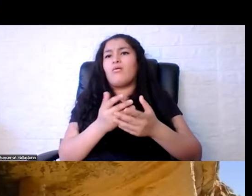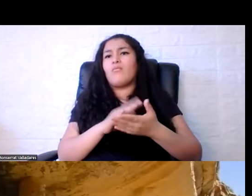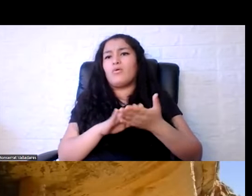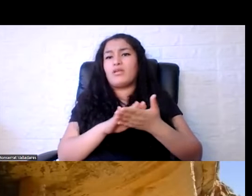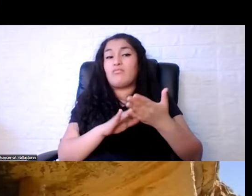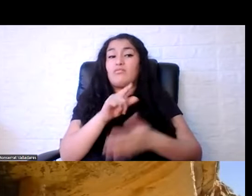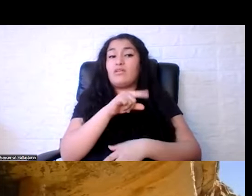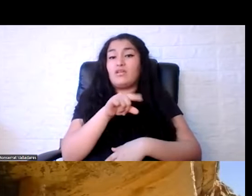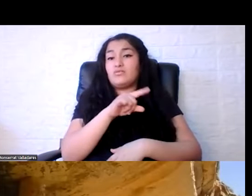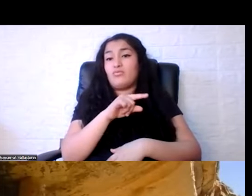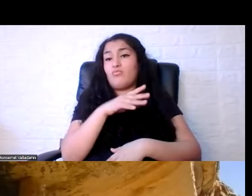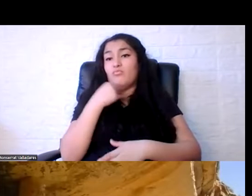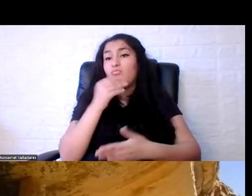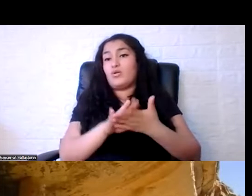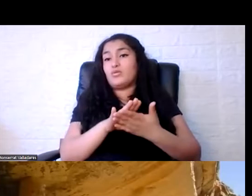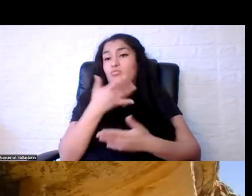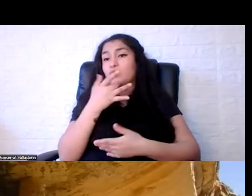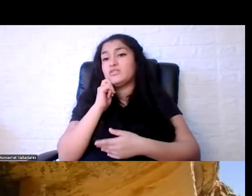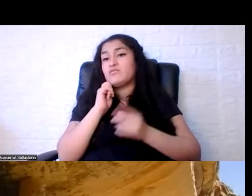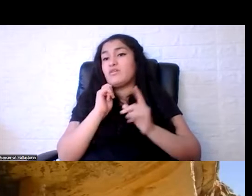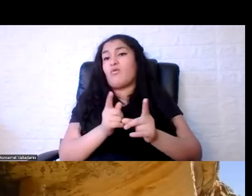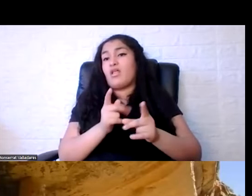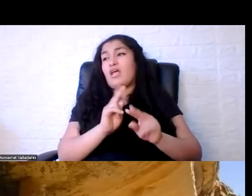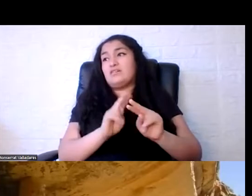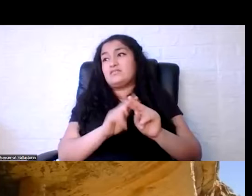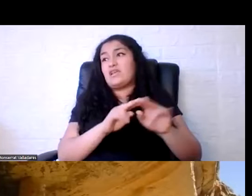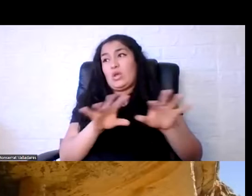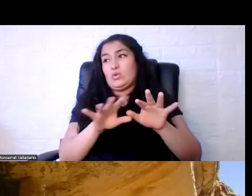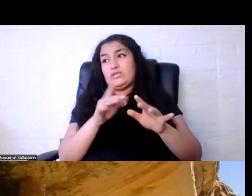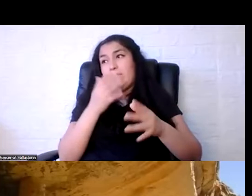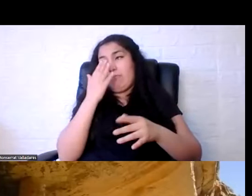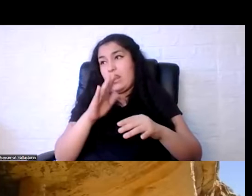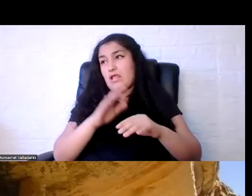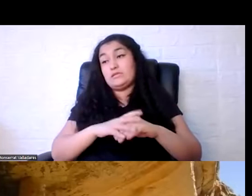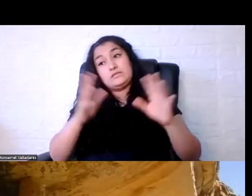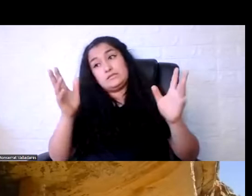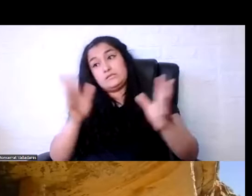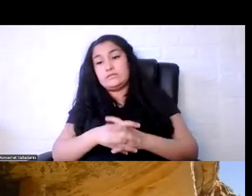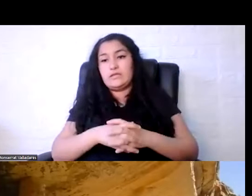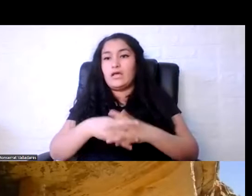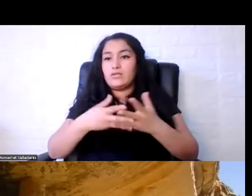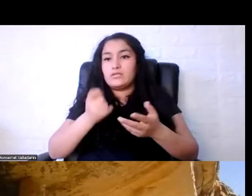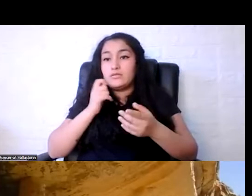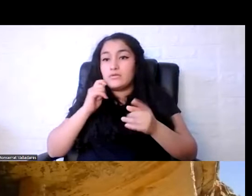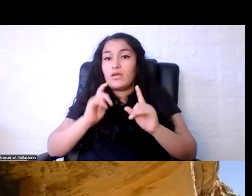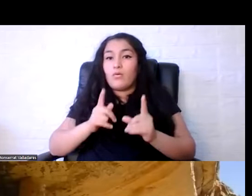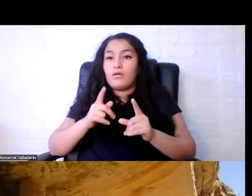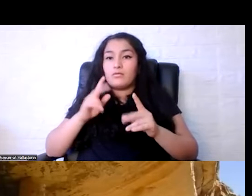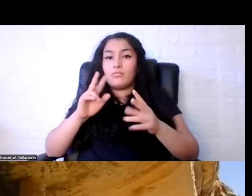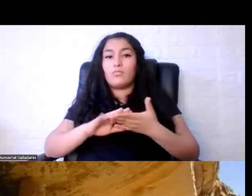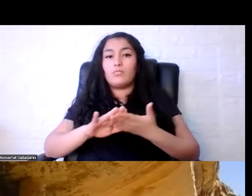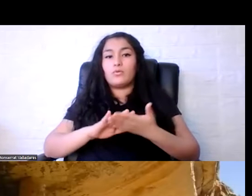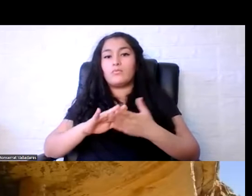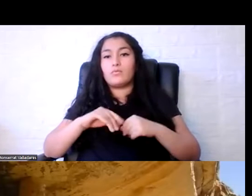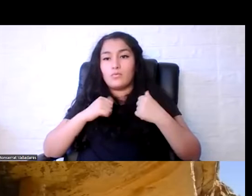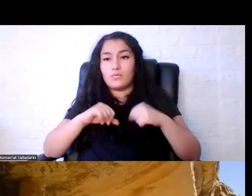porque están haciendo cosas indebidas. Entonces se habla incluso de un juvenicidio de la